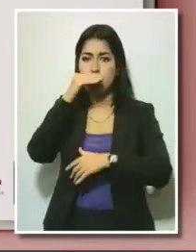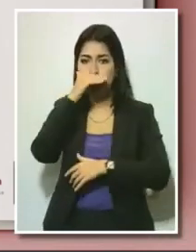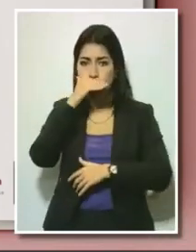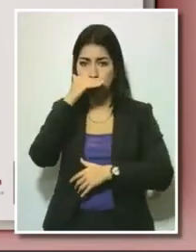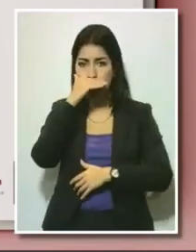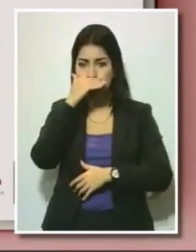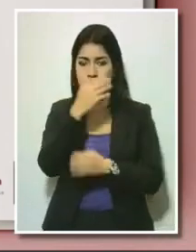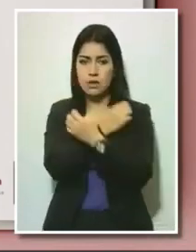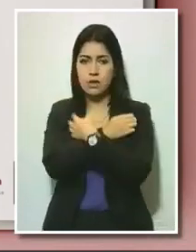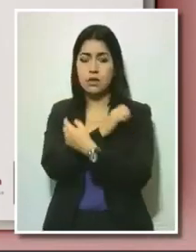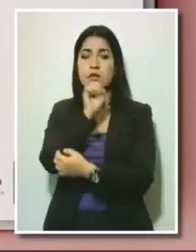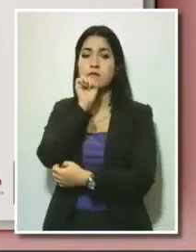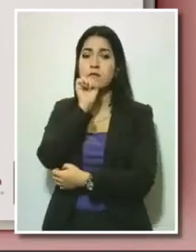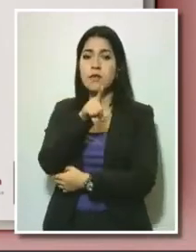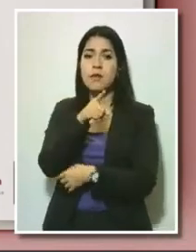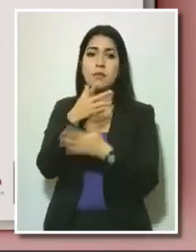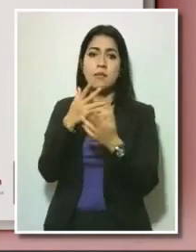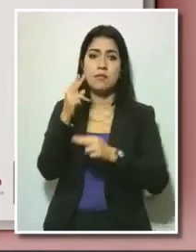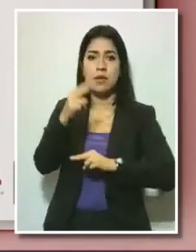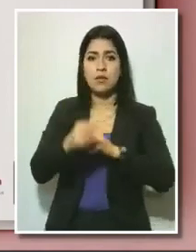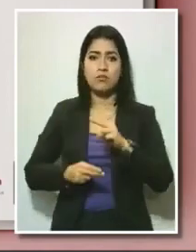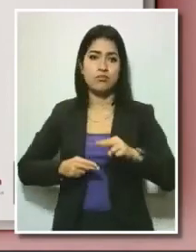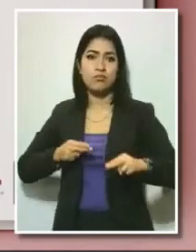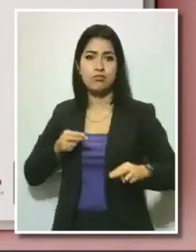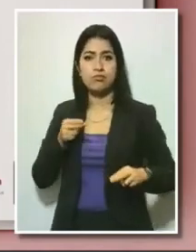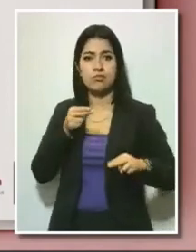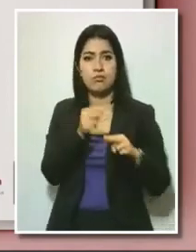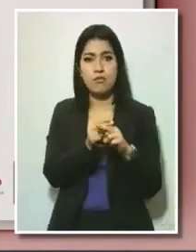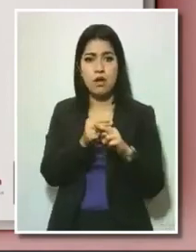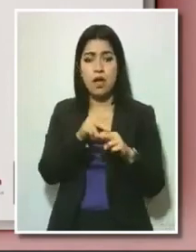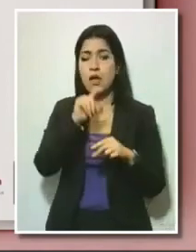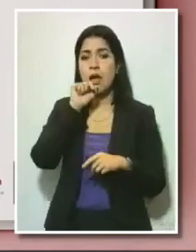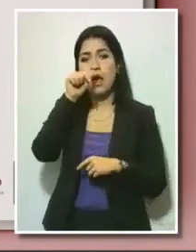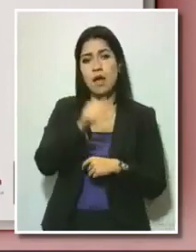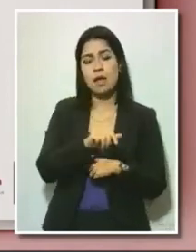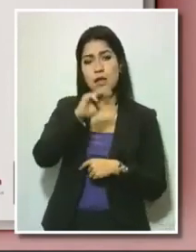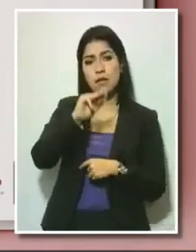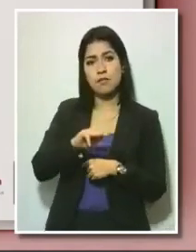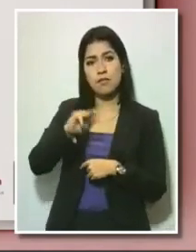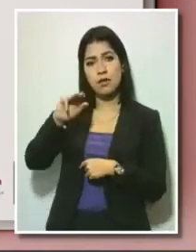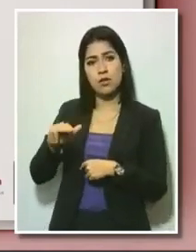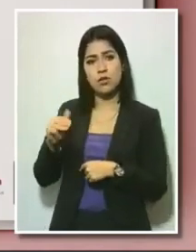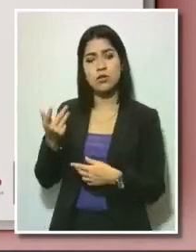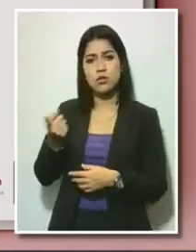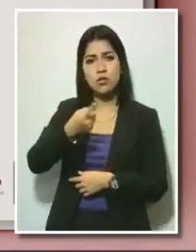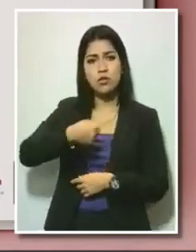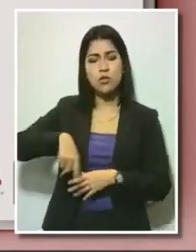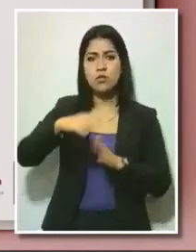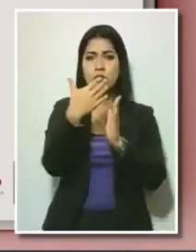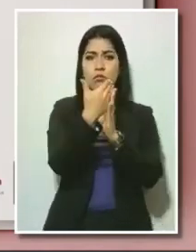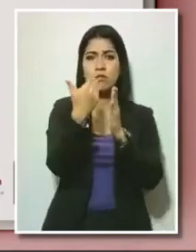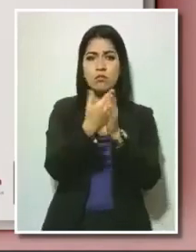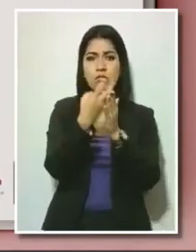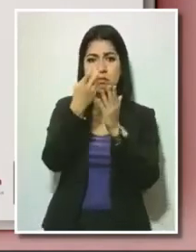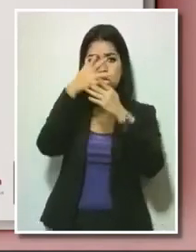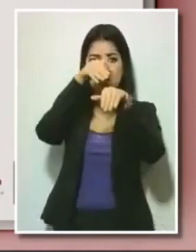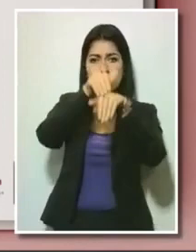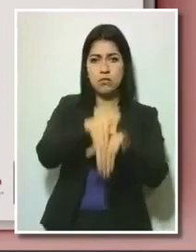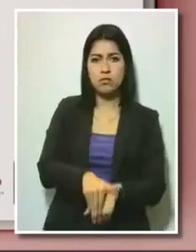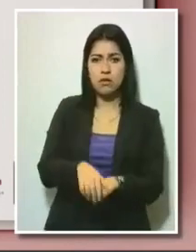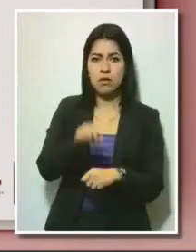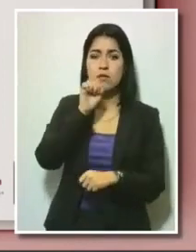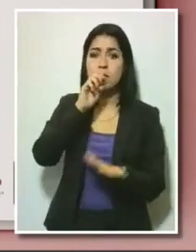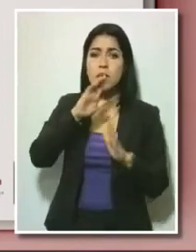y universal. Así, en Michoacán cumplimos con estos principios y los libros de texto tienen